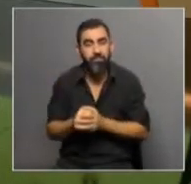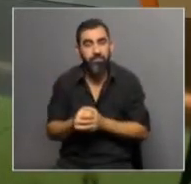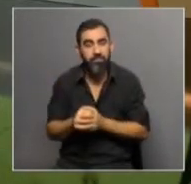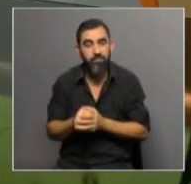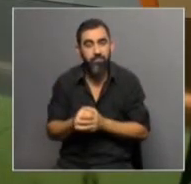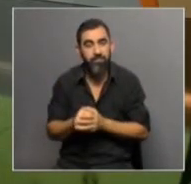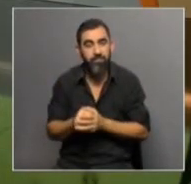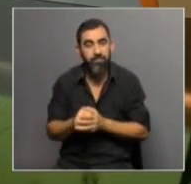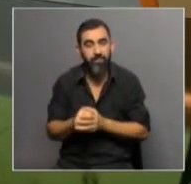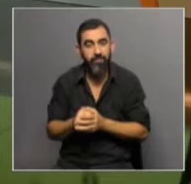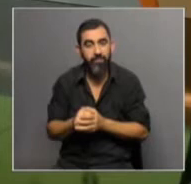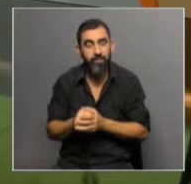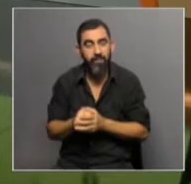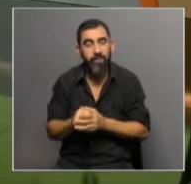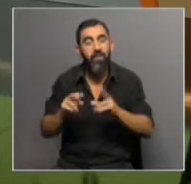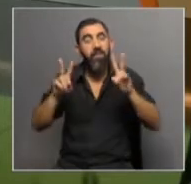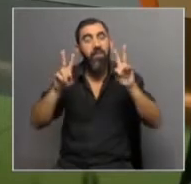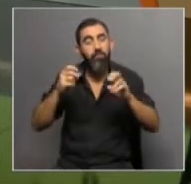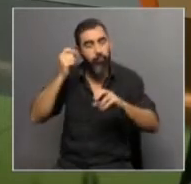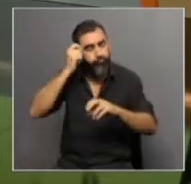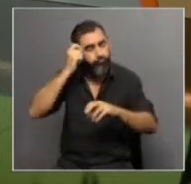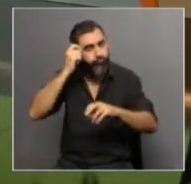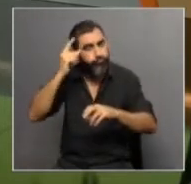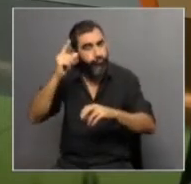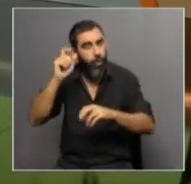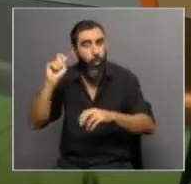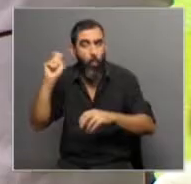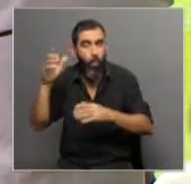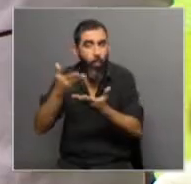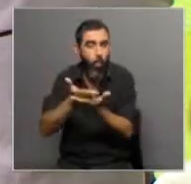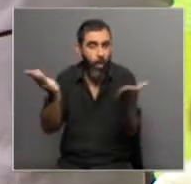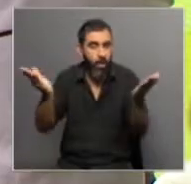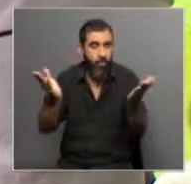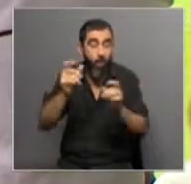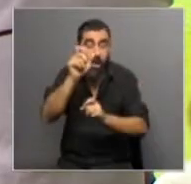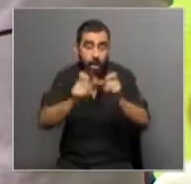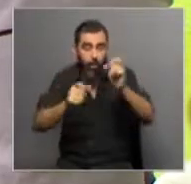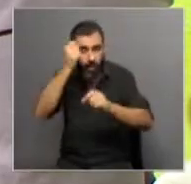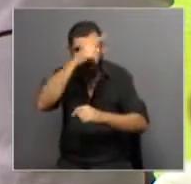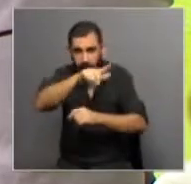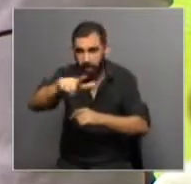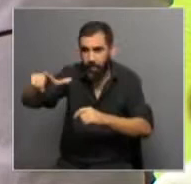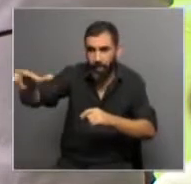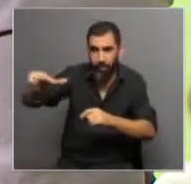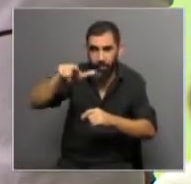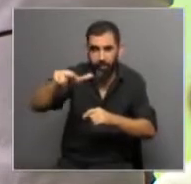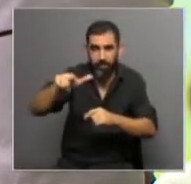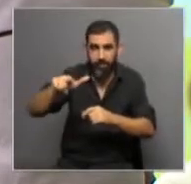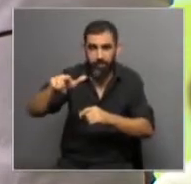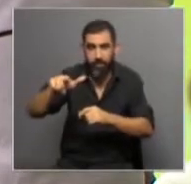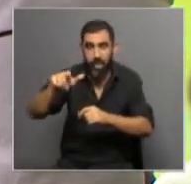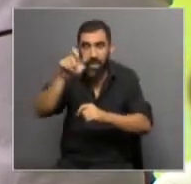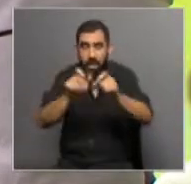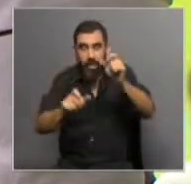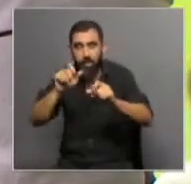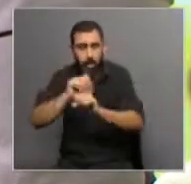a salir de las leyendas, pero vamos a hablar de la sabiduría popular, de cómo, sobre todo la persona de campo, que es donde Selva decía que es en la